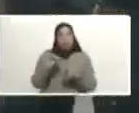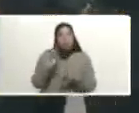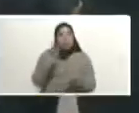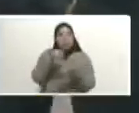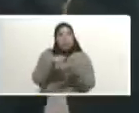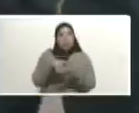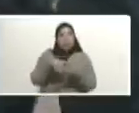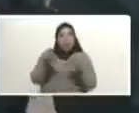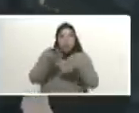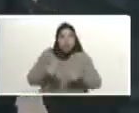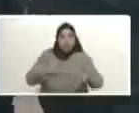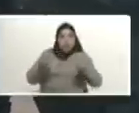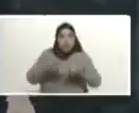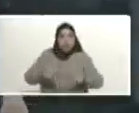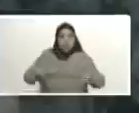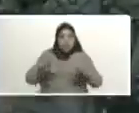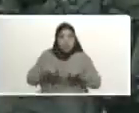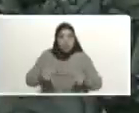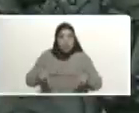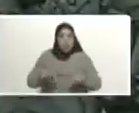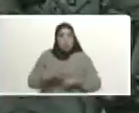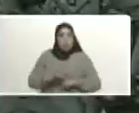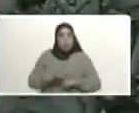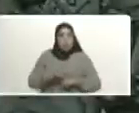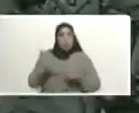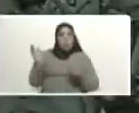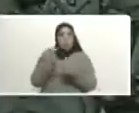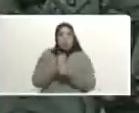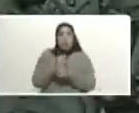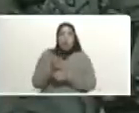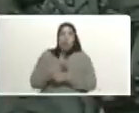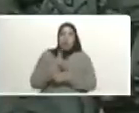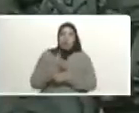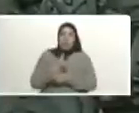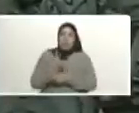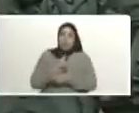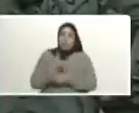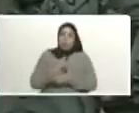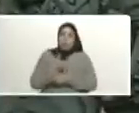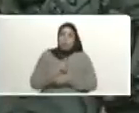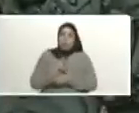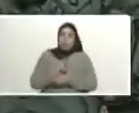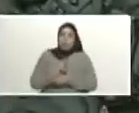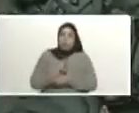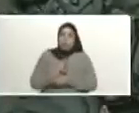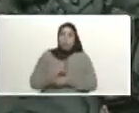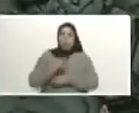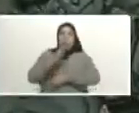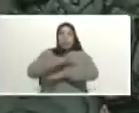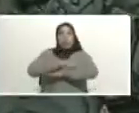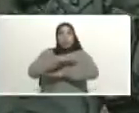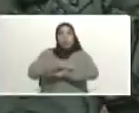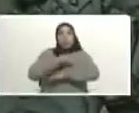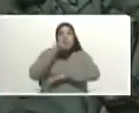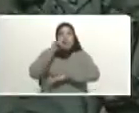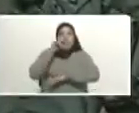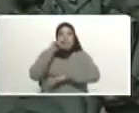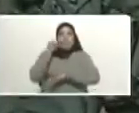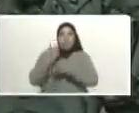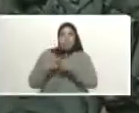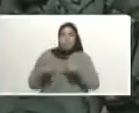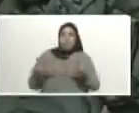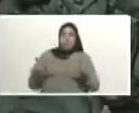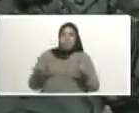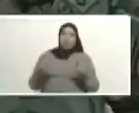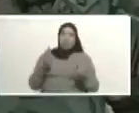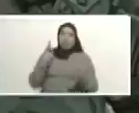Las investigaciones condujeron a la captura inmediata de los autores materiales y